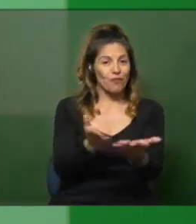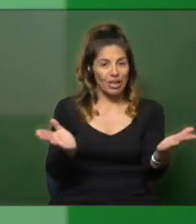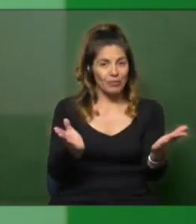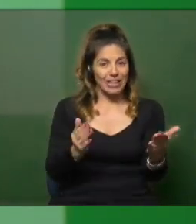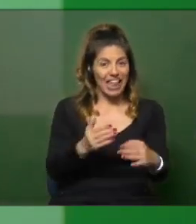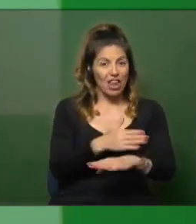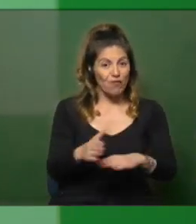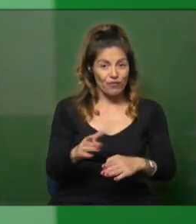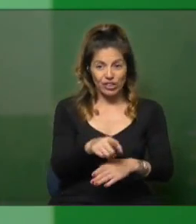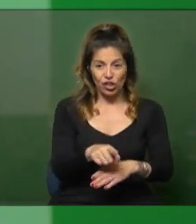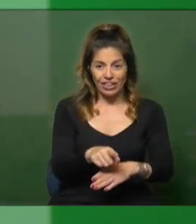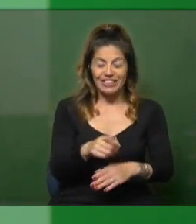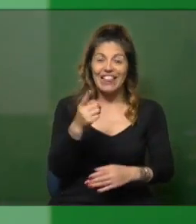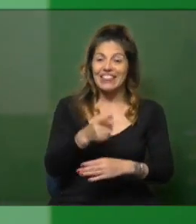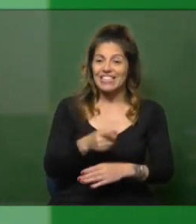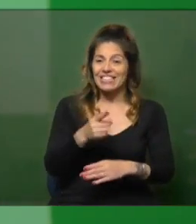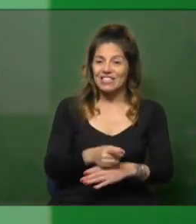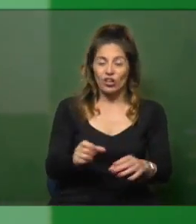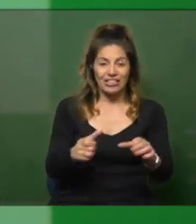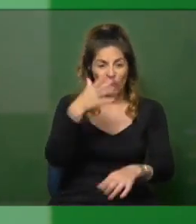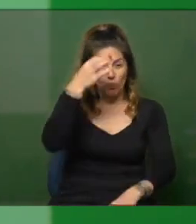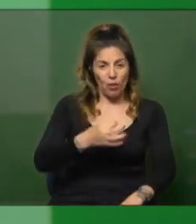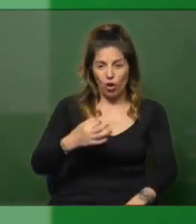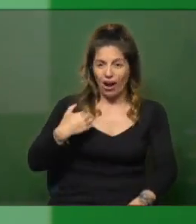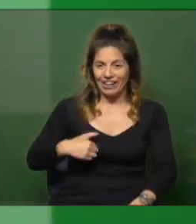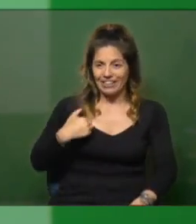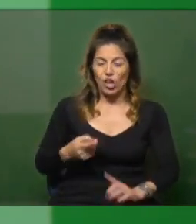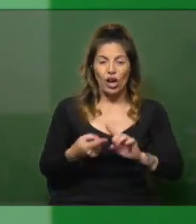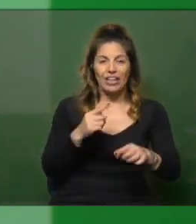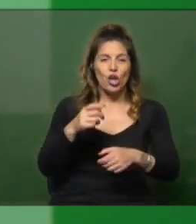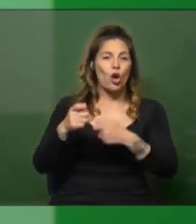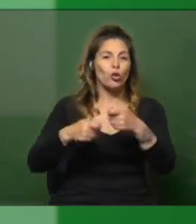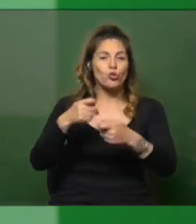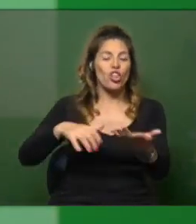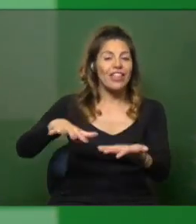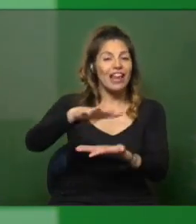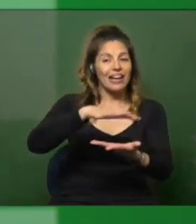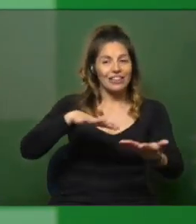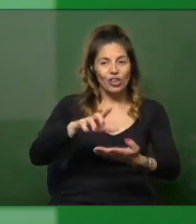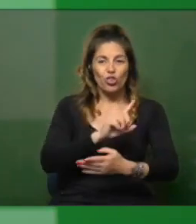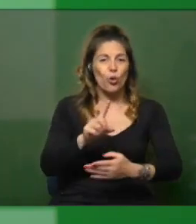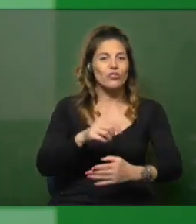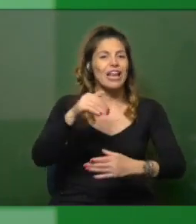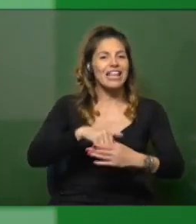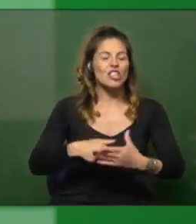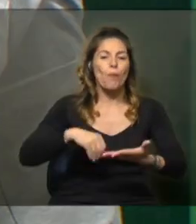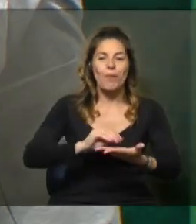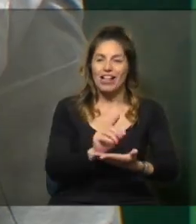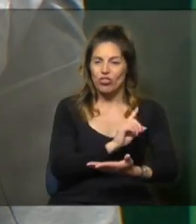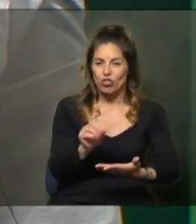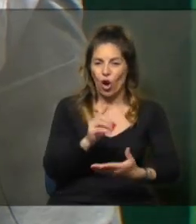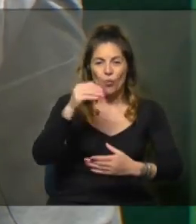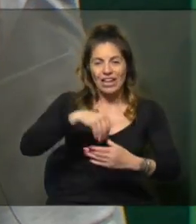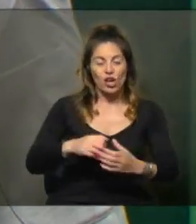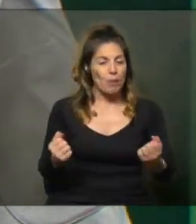efecto de esta decisión que acaba de tomar el pueblo argentino en relación a la construcción de la región Esta no es una lección más y no es una elección que